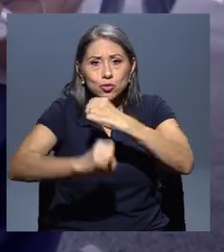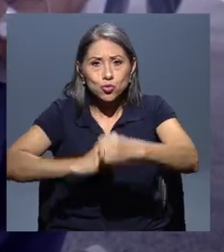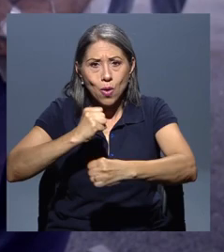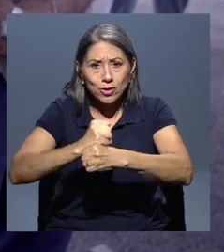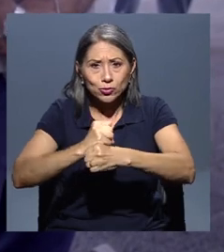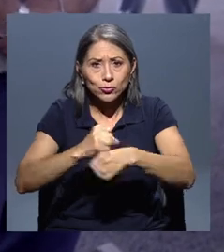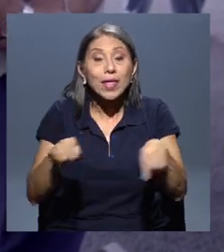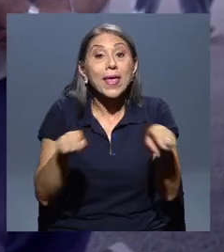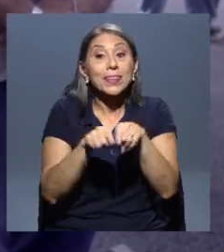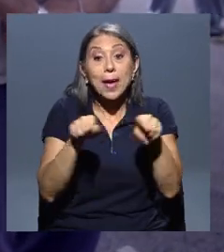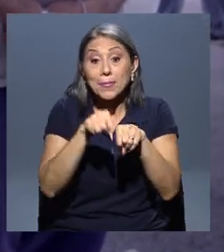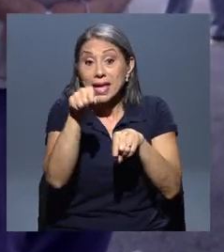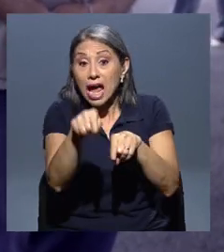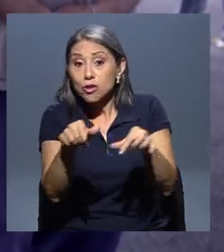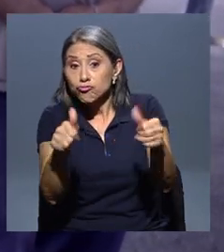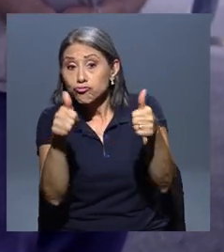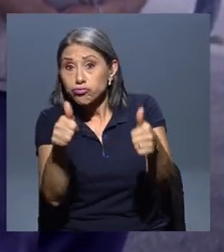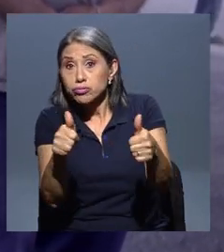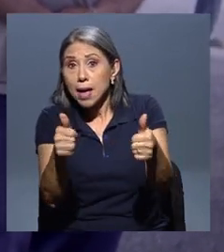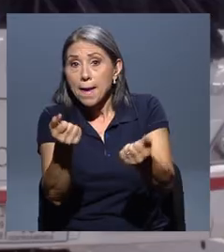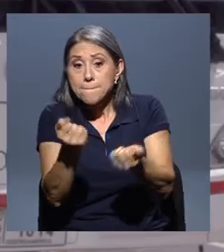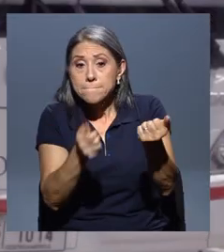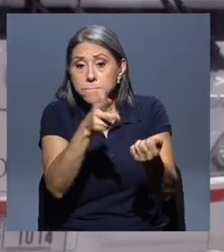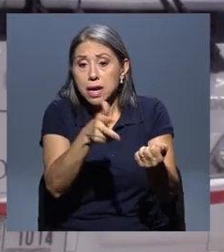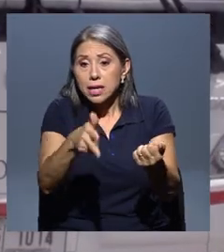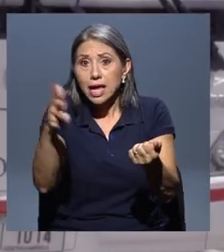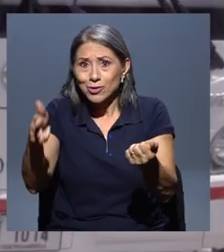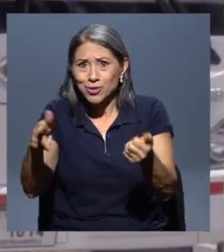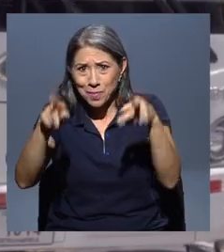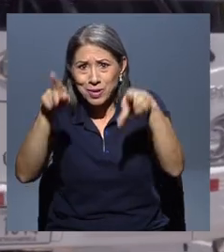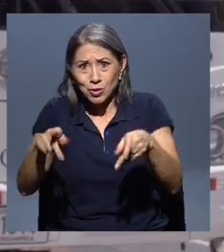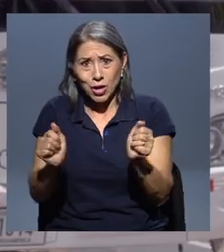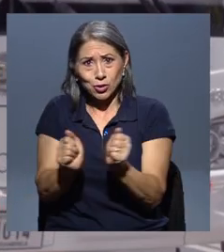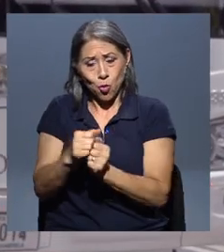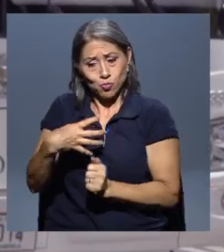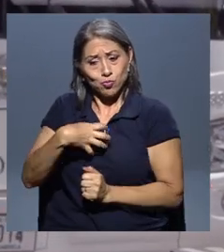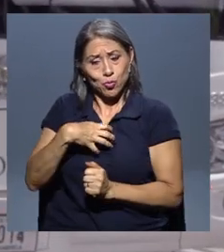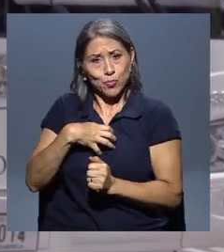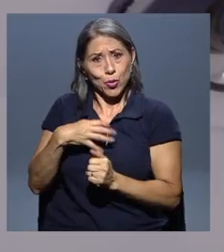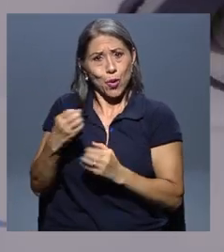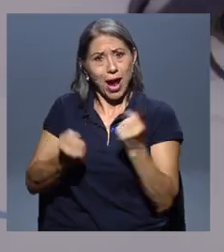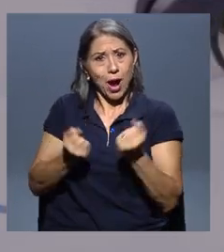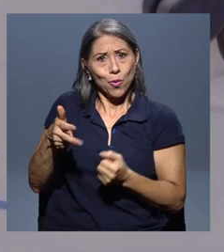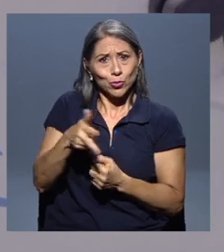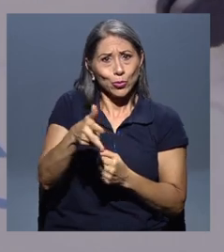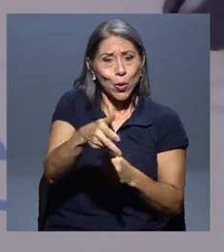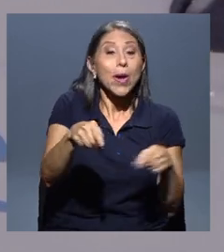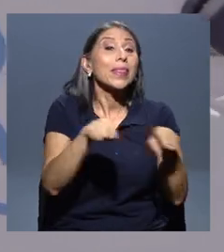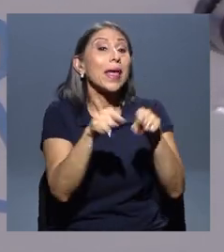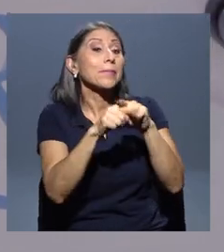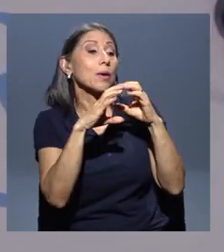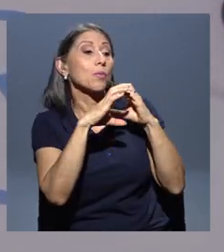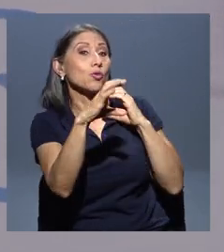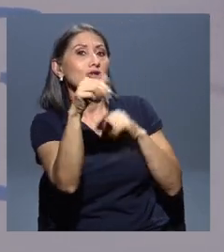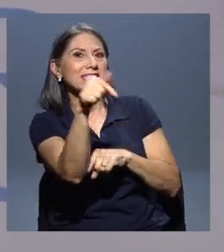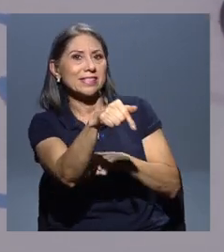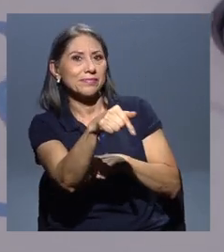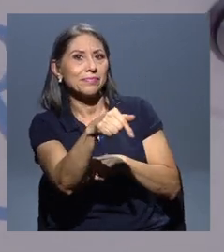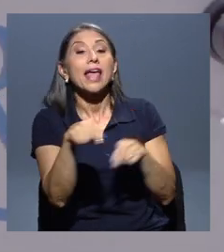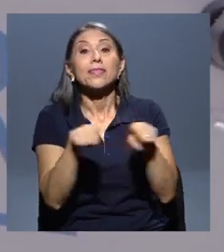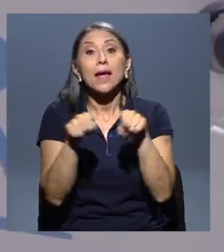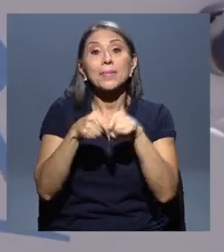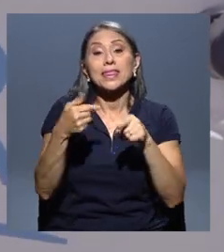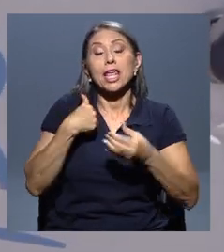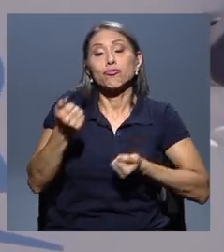Además, se habilitaron parqueos para los que vengan en auto y para buses encargados de trasladar personas. De igual forma, se dispone de las ambulancias de